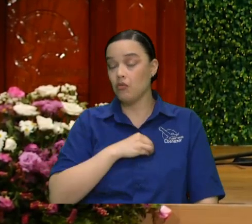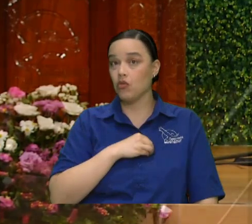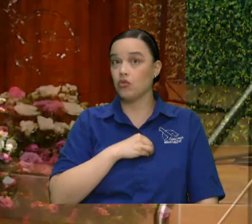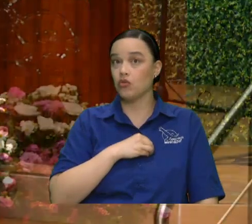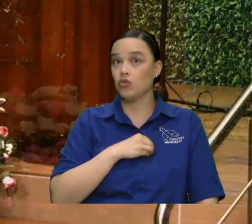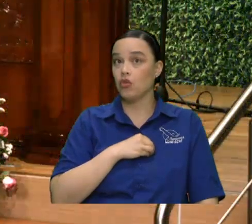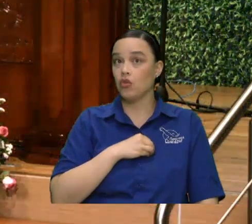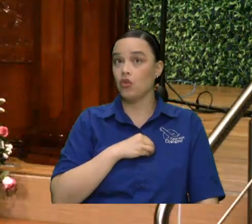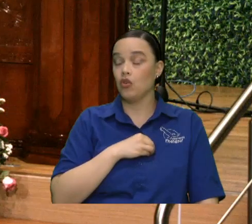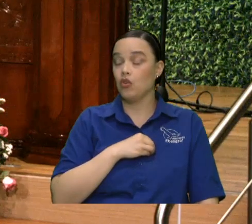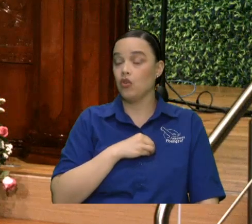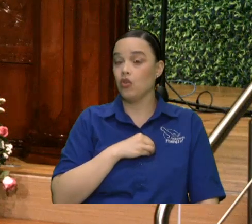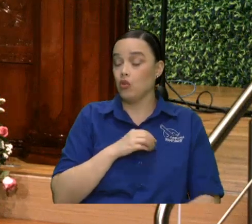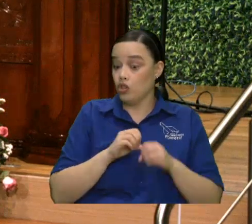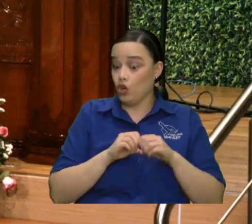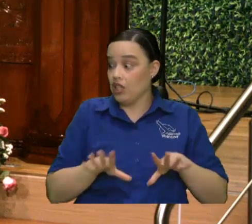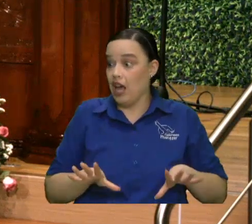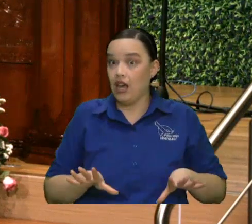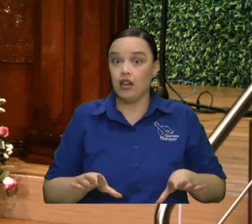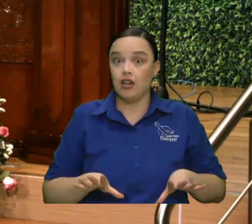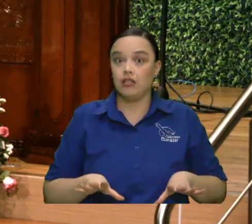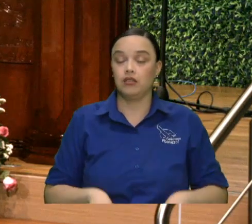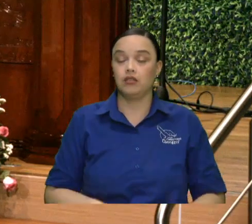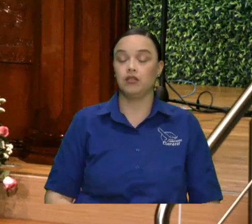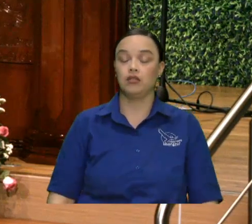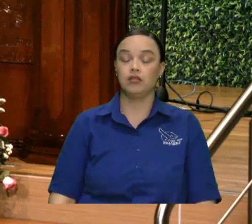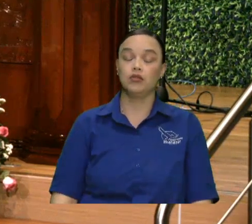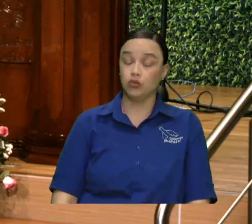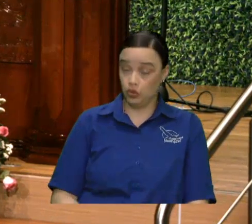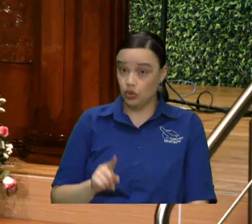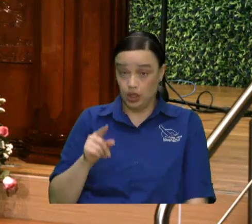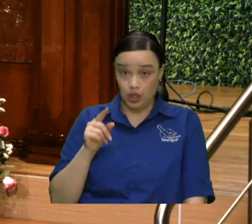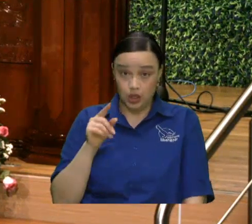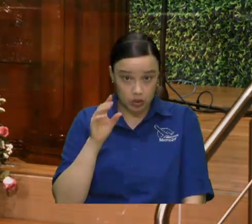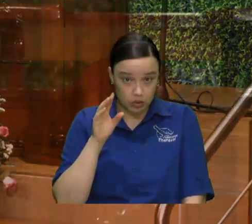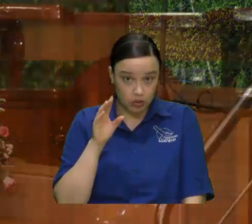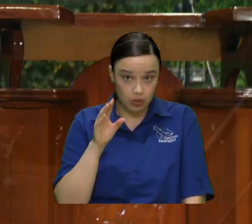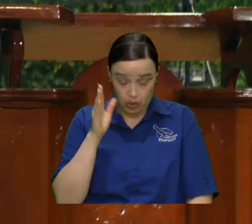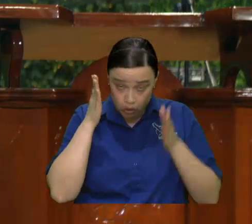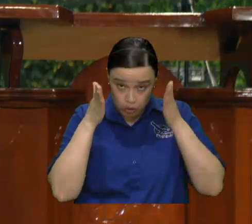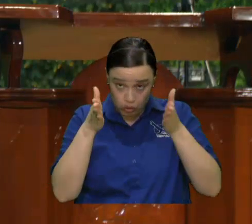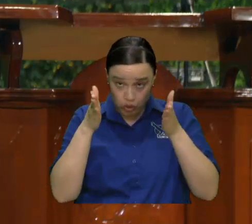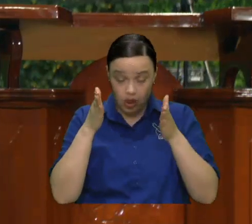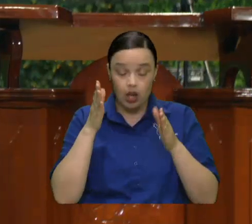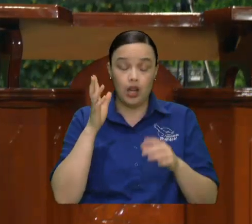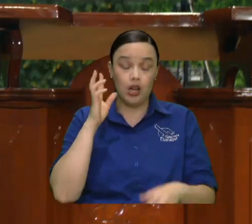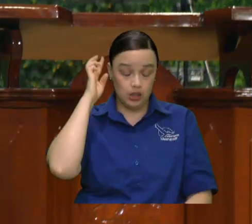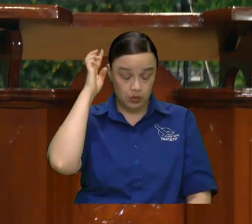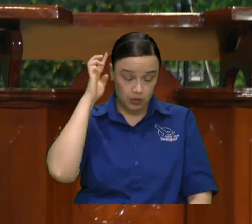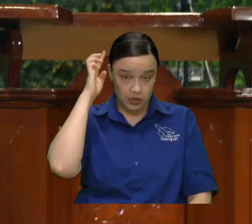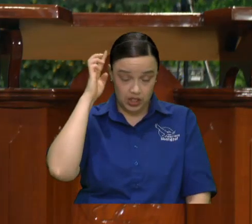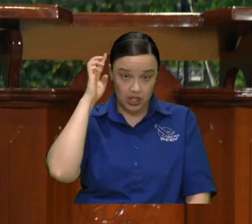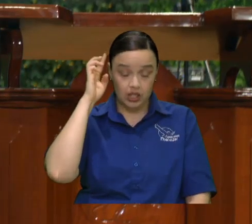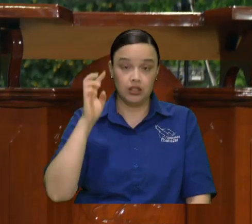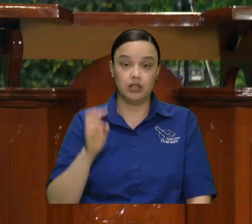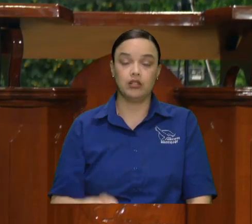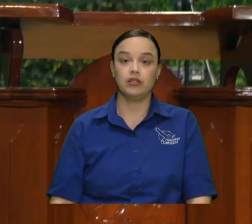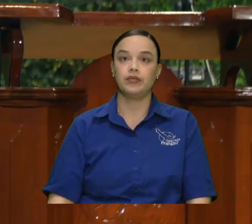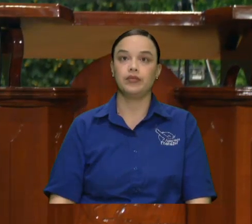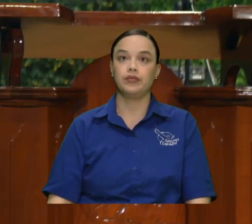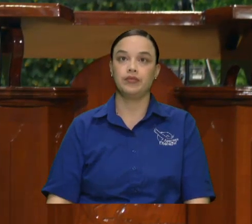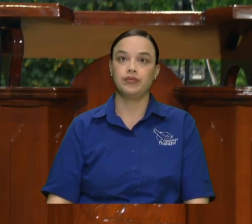una profecía o no lo digo yo lo y hermano clarito dije bueno señor ya a 2 puyas no hay toro valientes y no temer ha